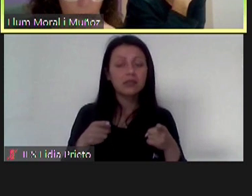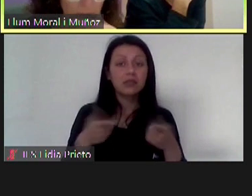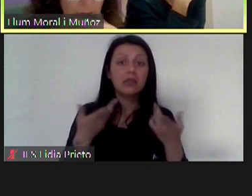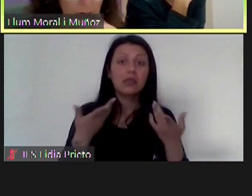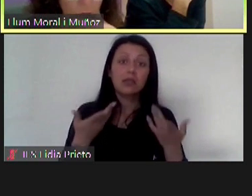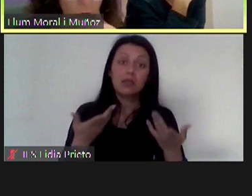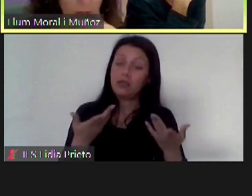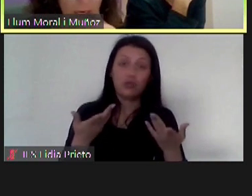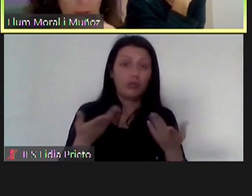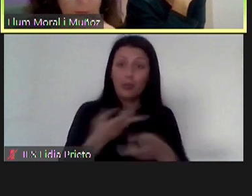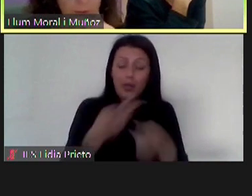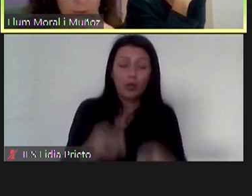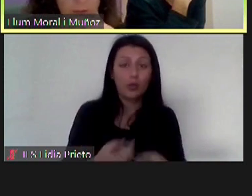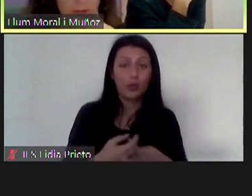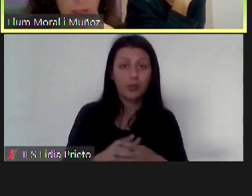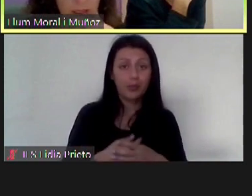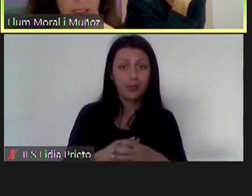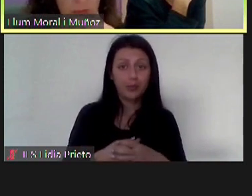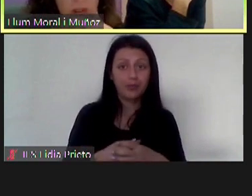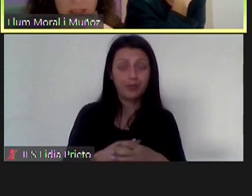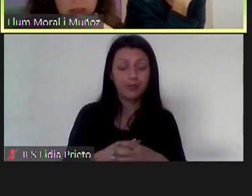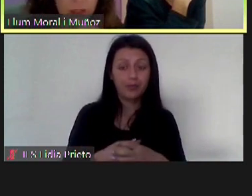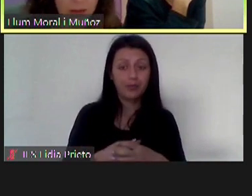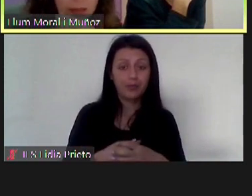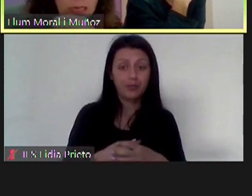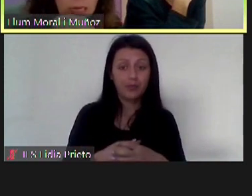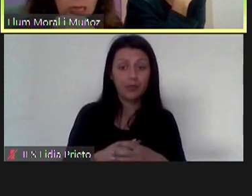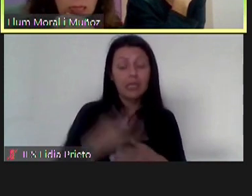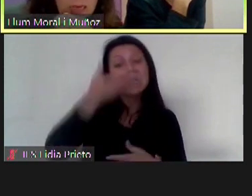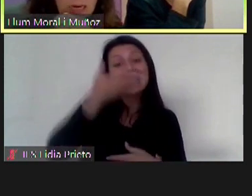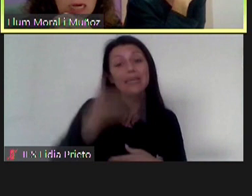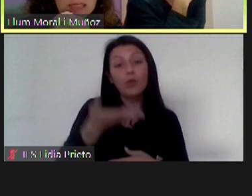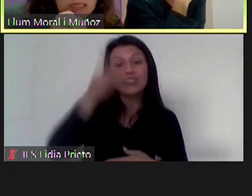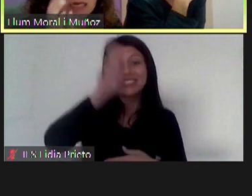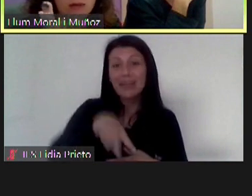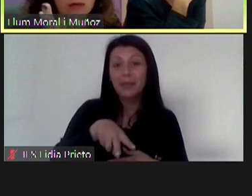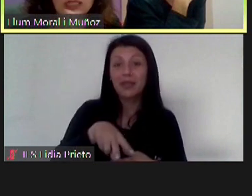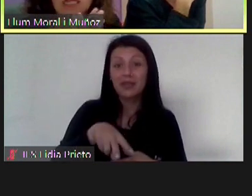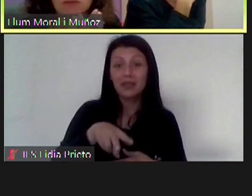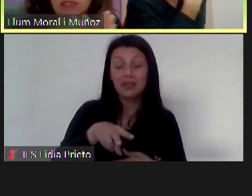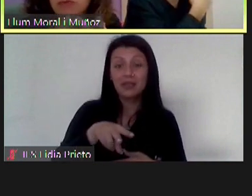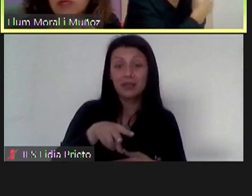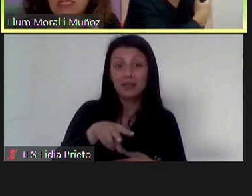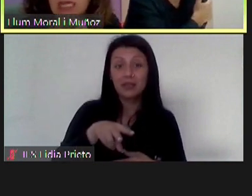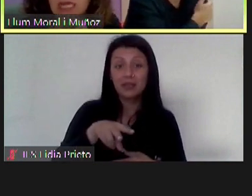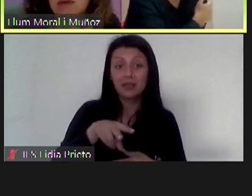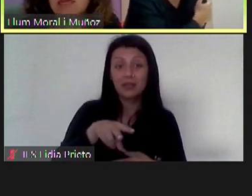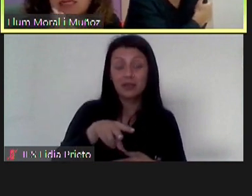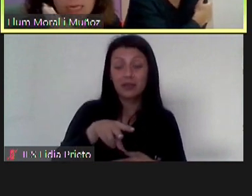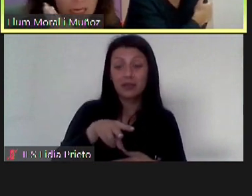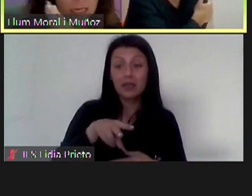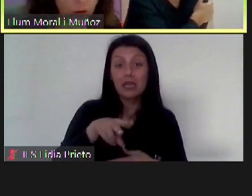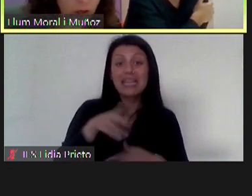hacer mucho. Luego, es importante también que las indicaciones y las prescripciones que se